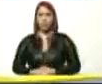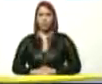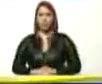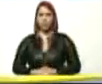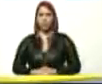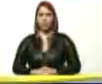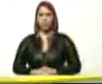la casa, la cultura,